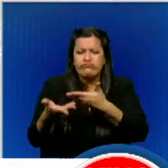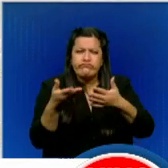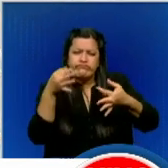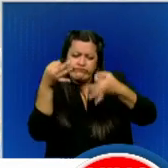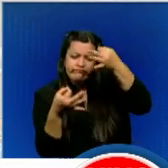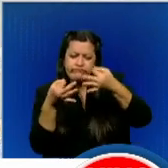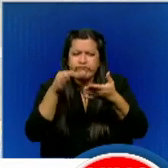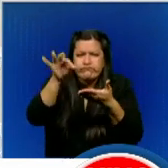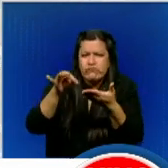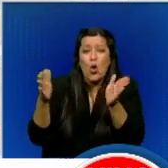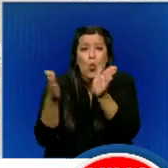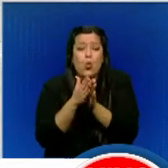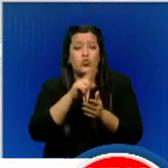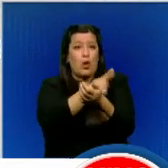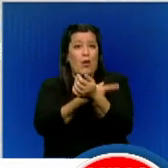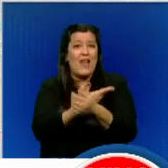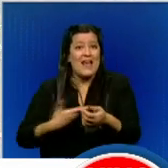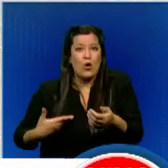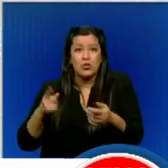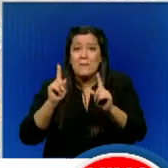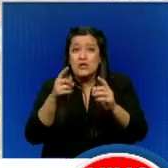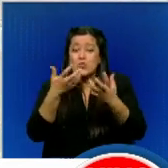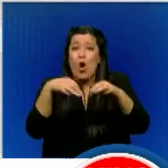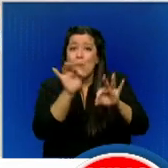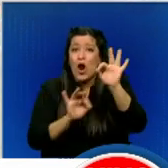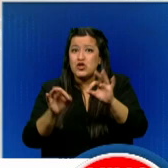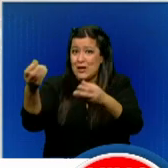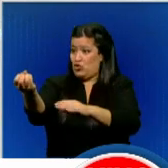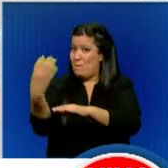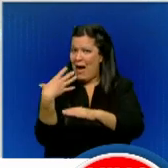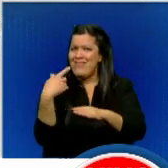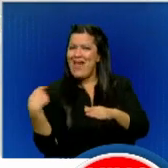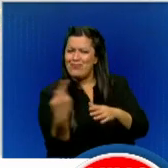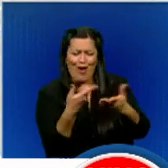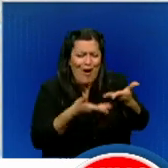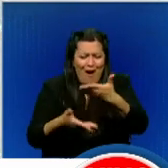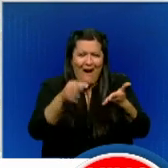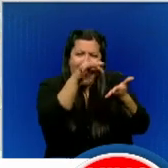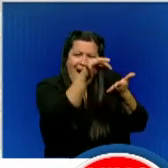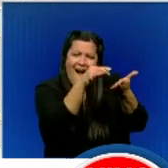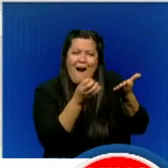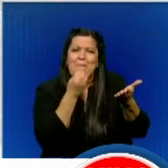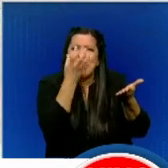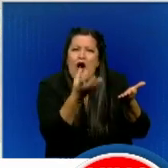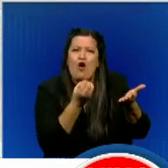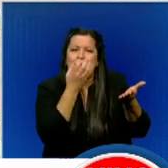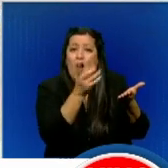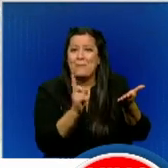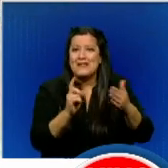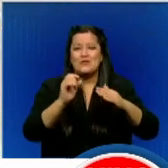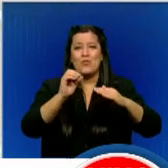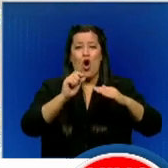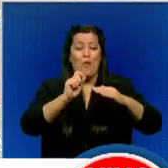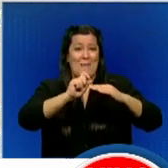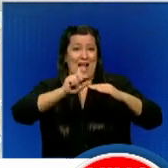poder ejecutivo y no fuimos enriqueciendo al proyecto planteando la necesidad de que esos cortes de tramos